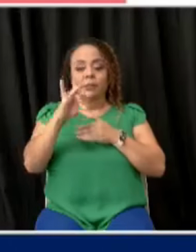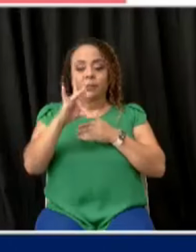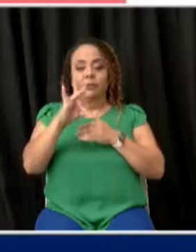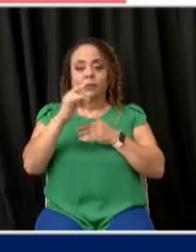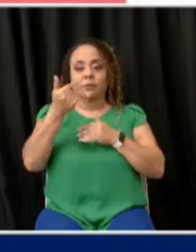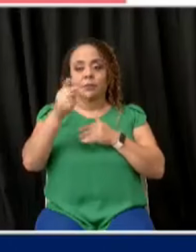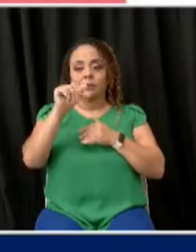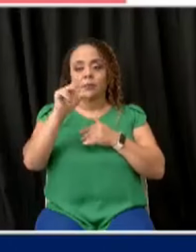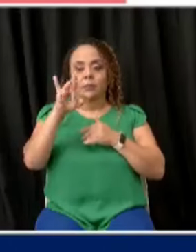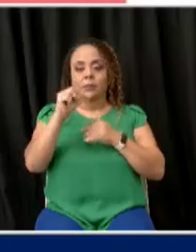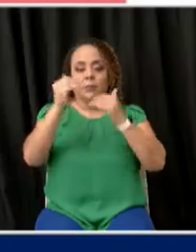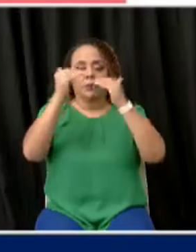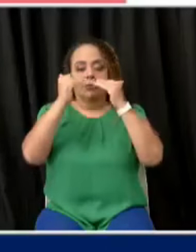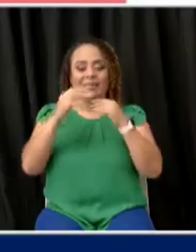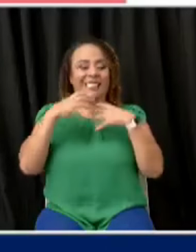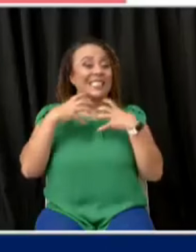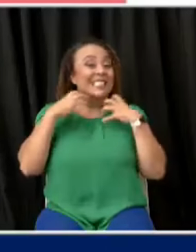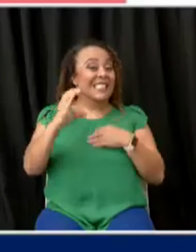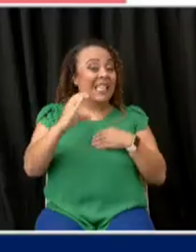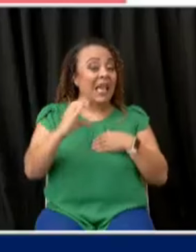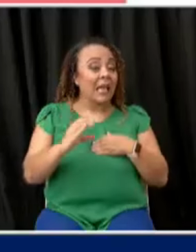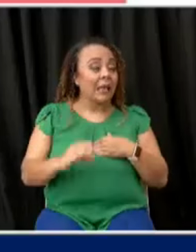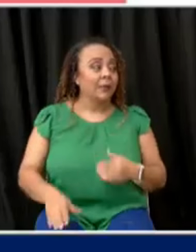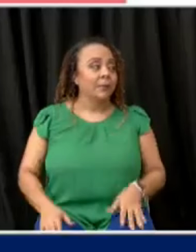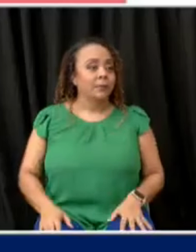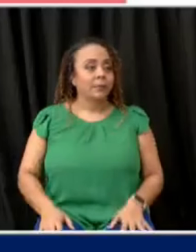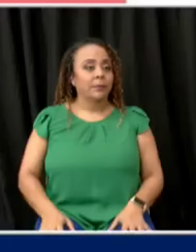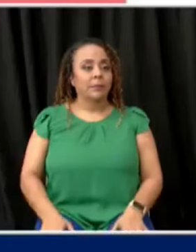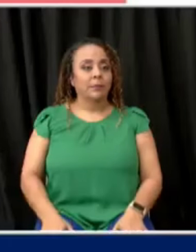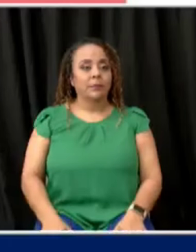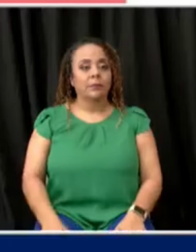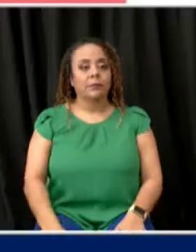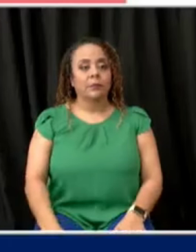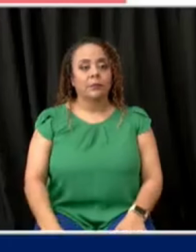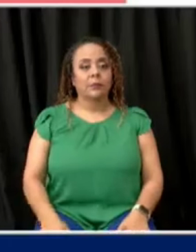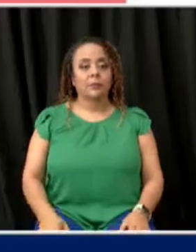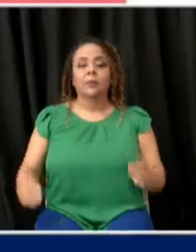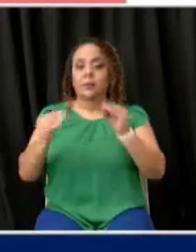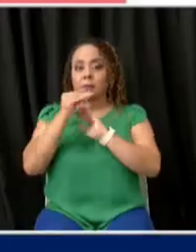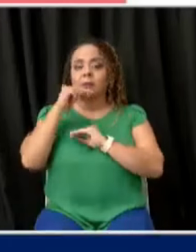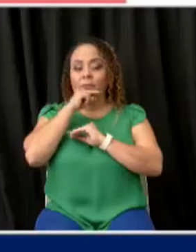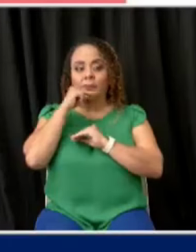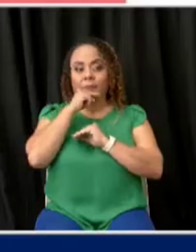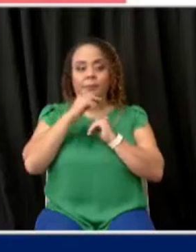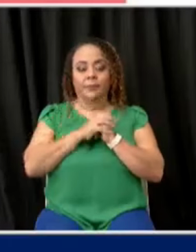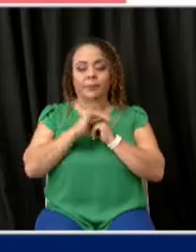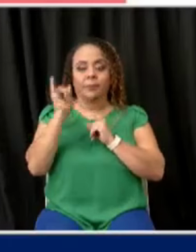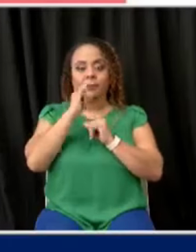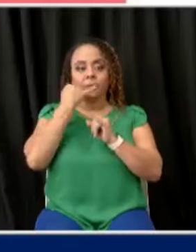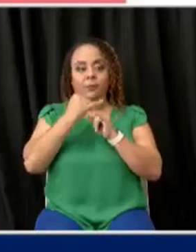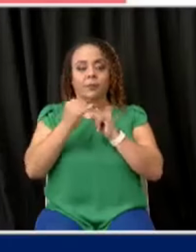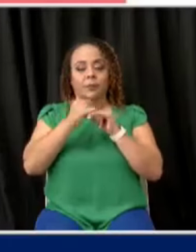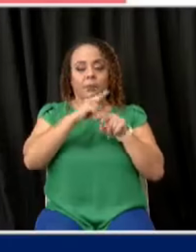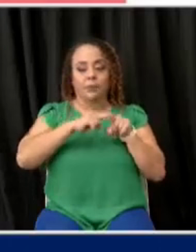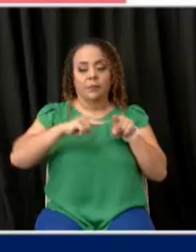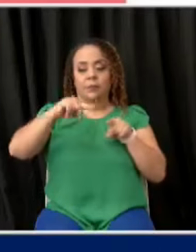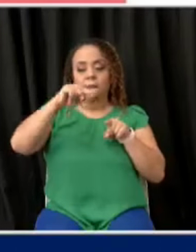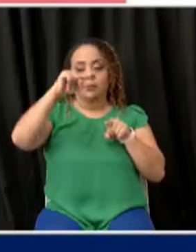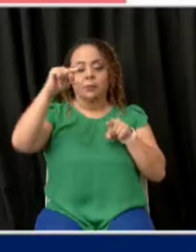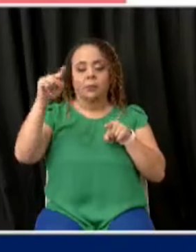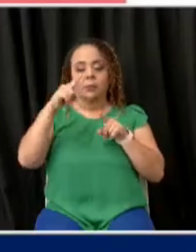C, la zona estresante, donde está más rojito. Donde está más rojito, vamos a ver como la última de las curvas, que es la